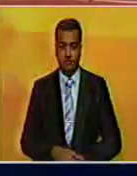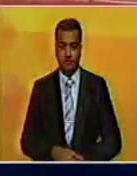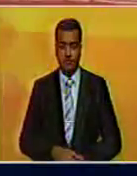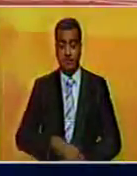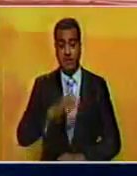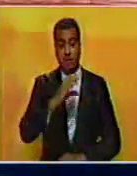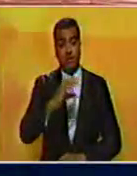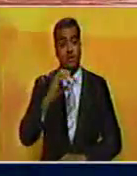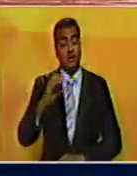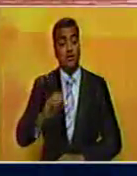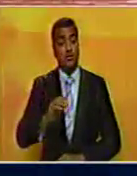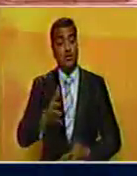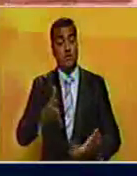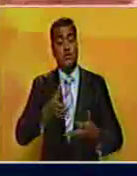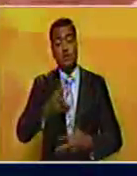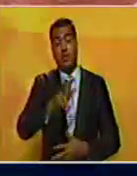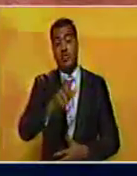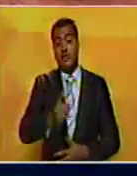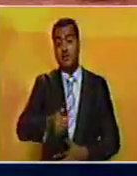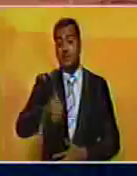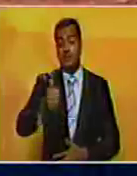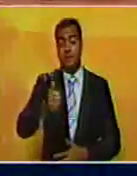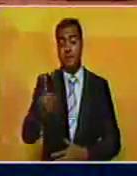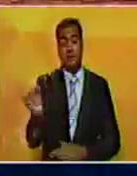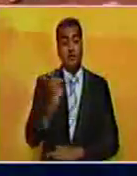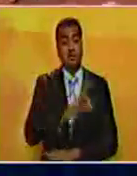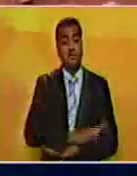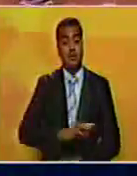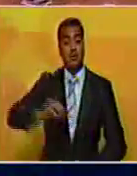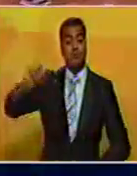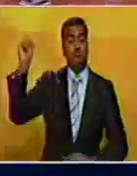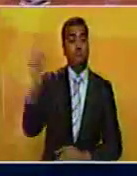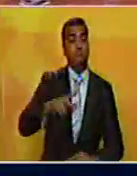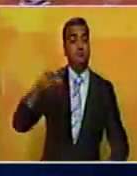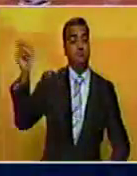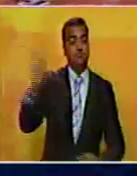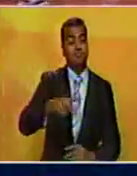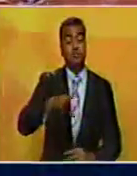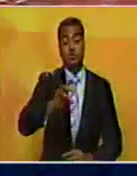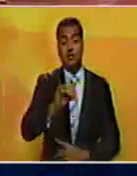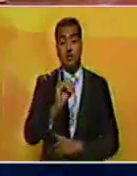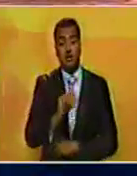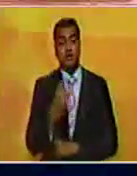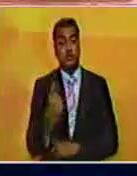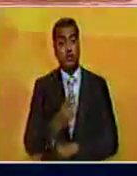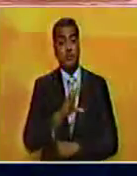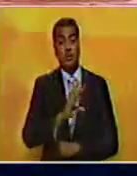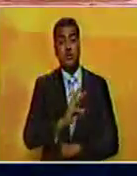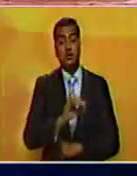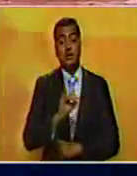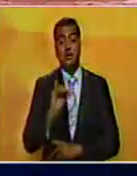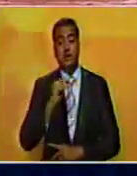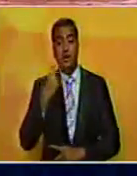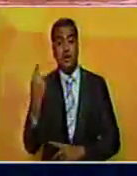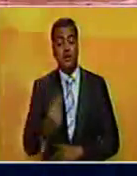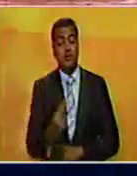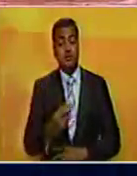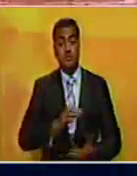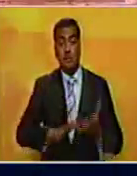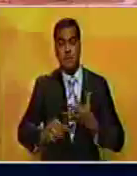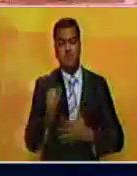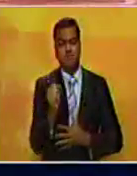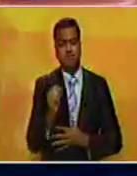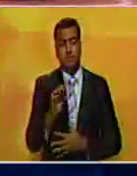Carlos Carrasco alcanzó su victoria 13 de la campaña. El barquisimetano lanzó por espacio de 7 episodios, en los que toleró apenas 6 hits, sin anotaciones, y ponchó